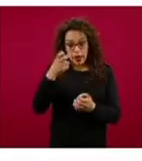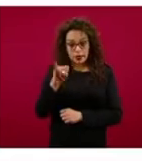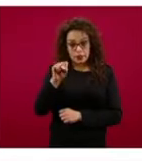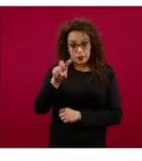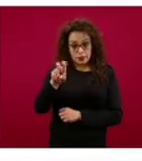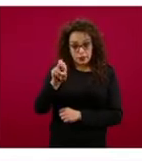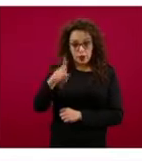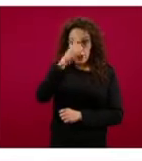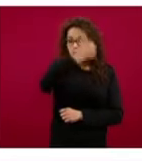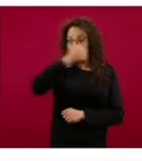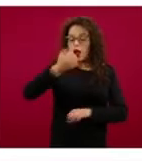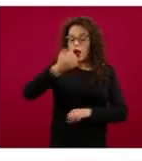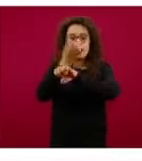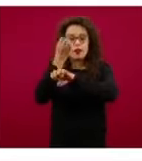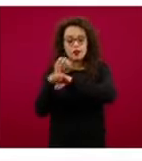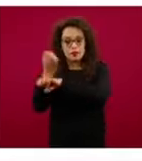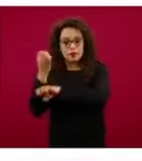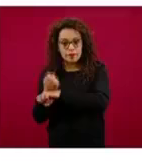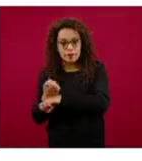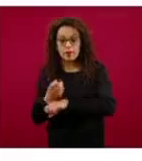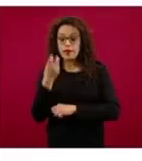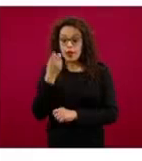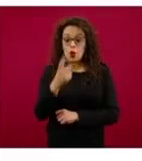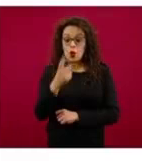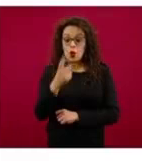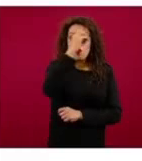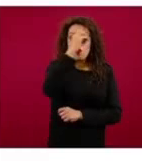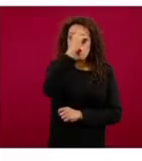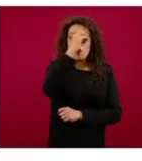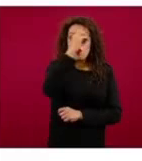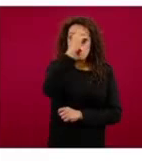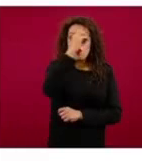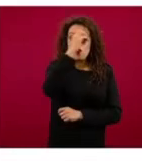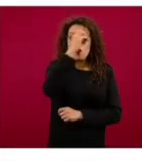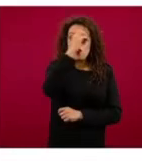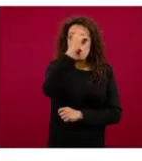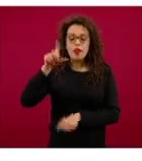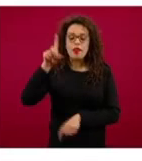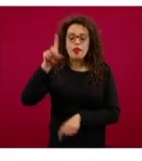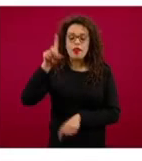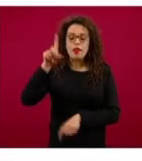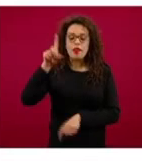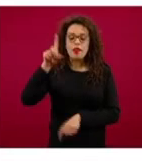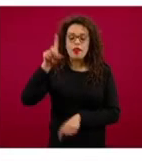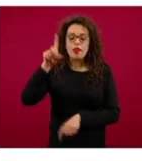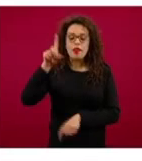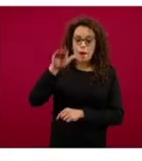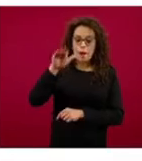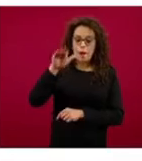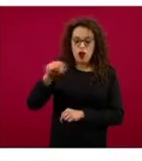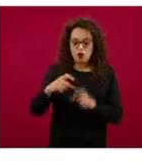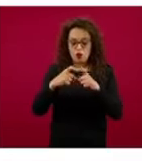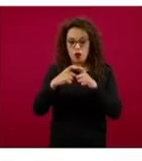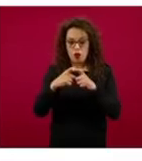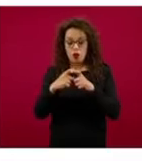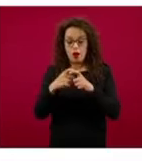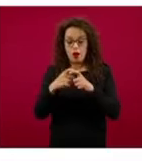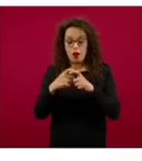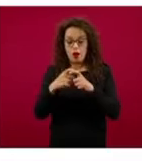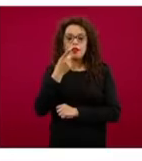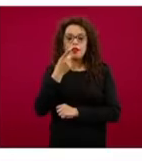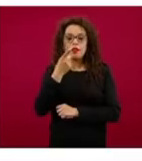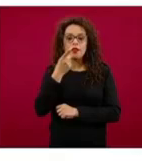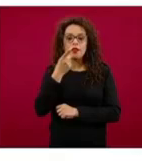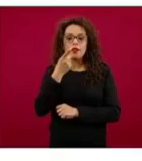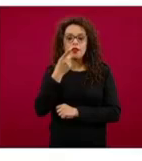entidades federativas. Entonces, cada una de las bolitas, dependiendo del tamaño, es el número de casos. Obviamente, Ciudad de México pues, es